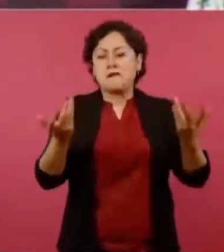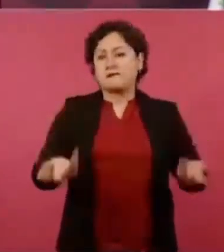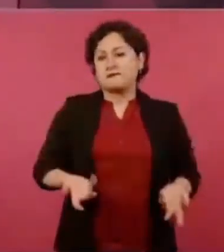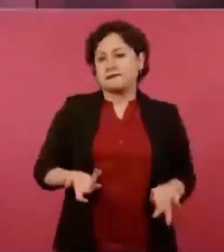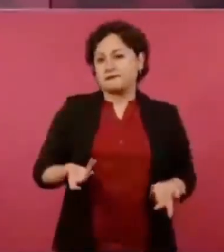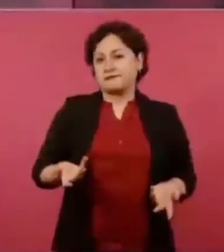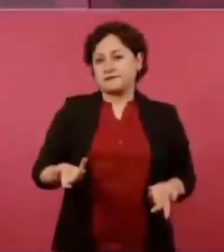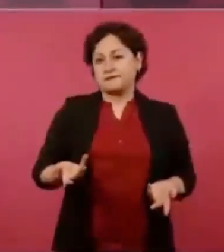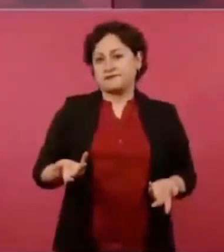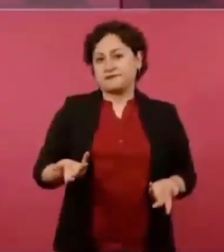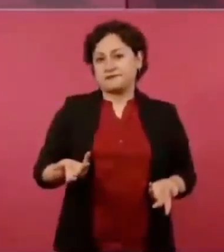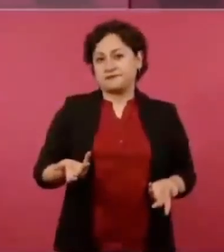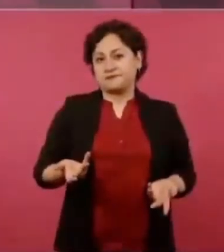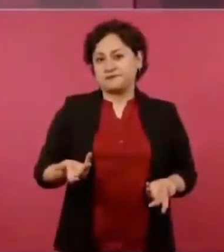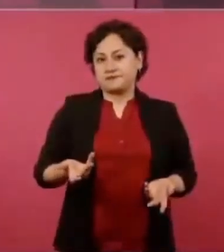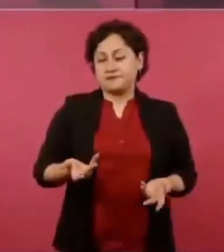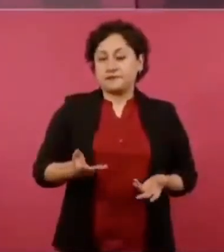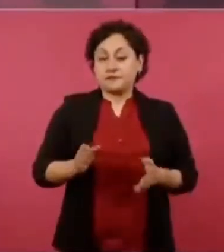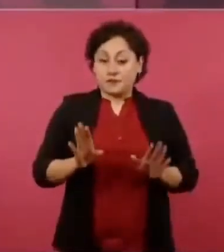a